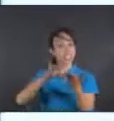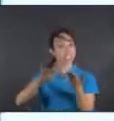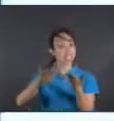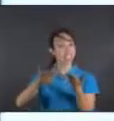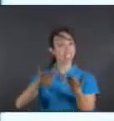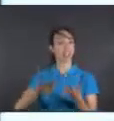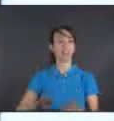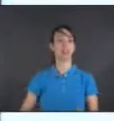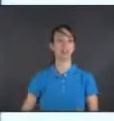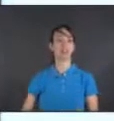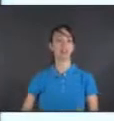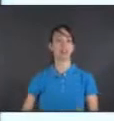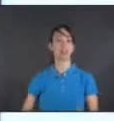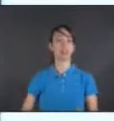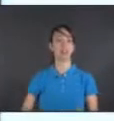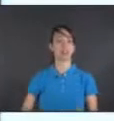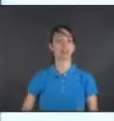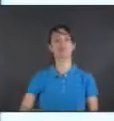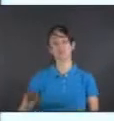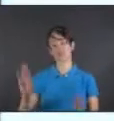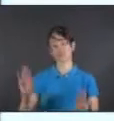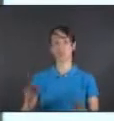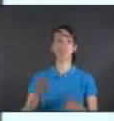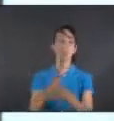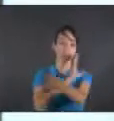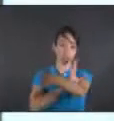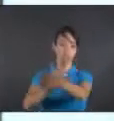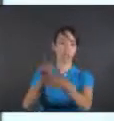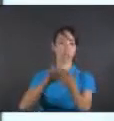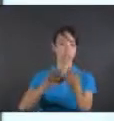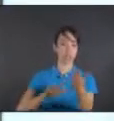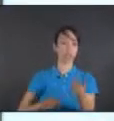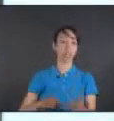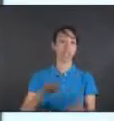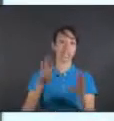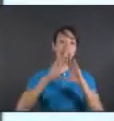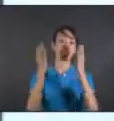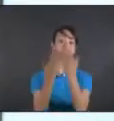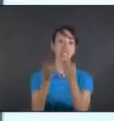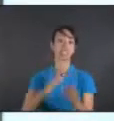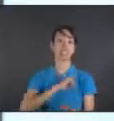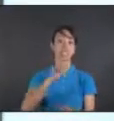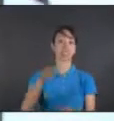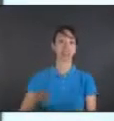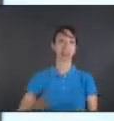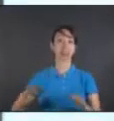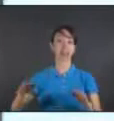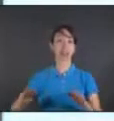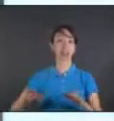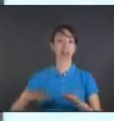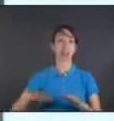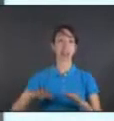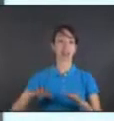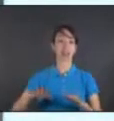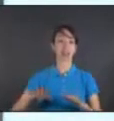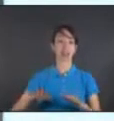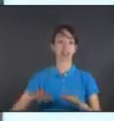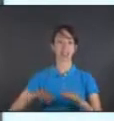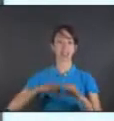Dios los cielos y la tierra. Ahora, cuando tú te vas al libro de Isaías,